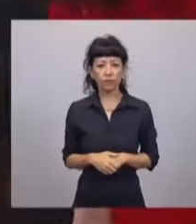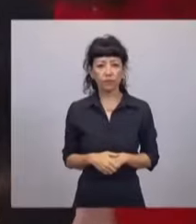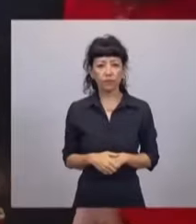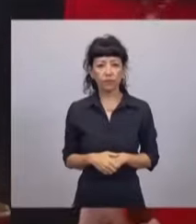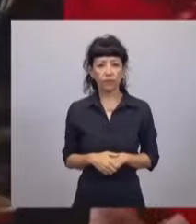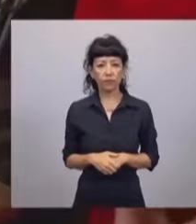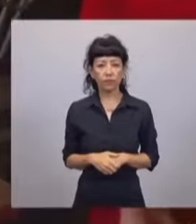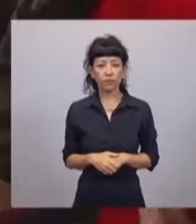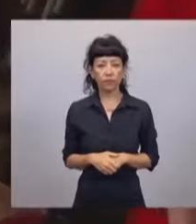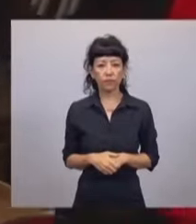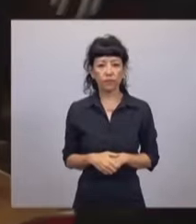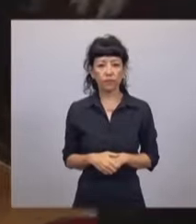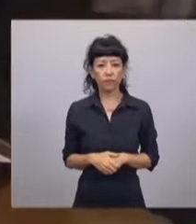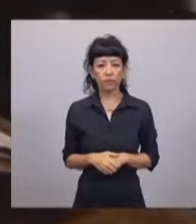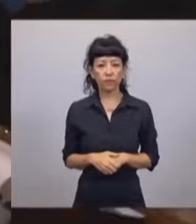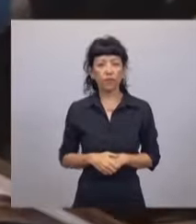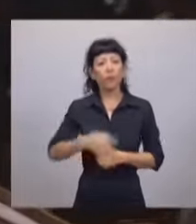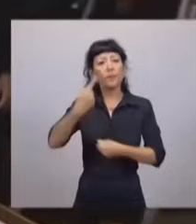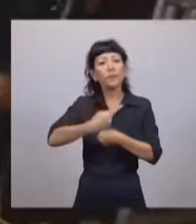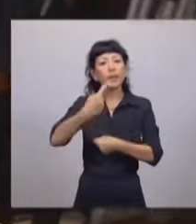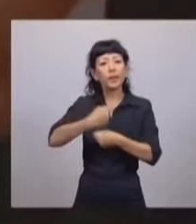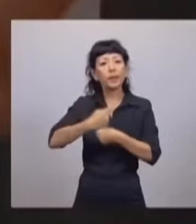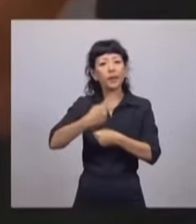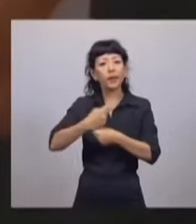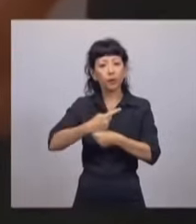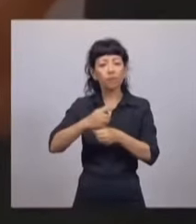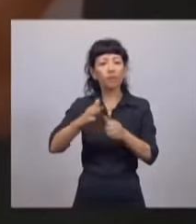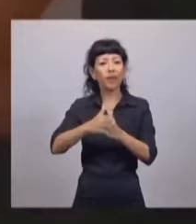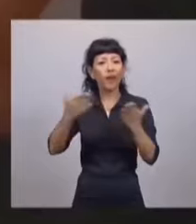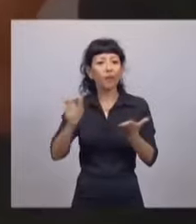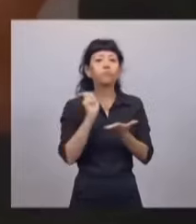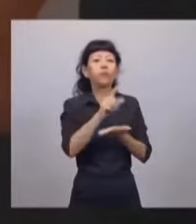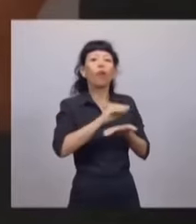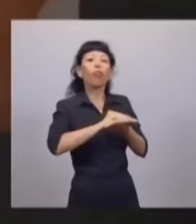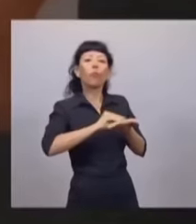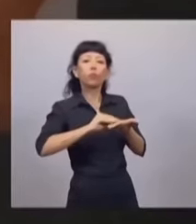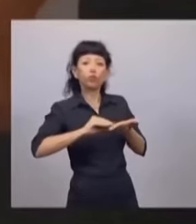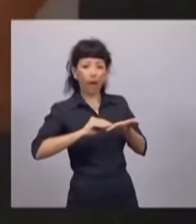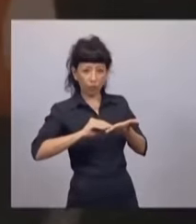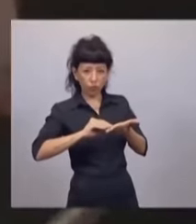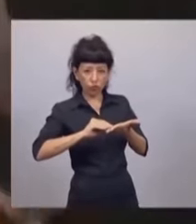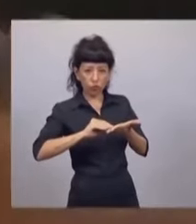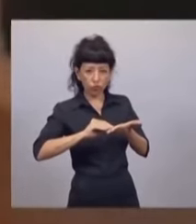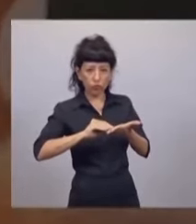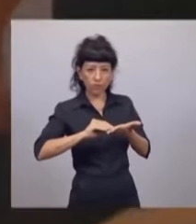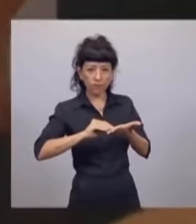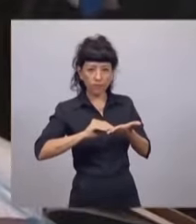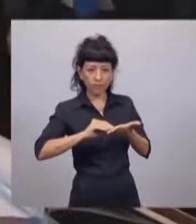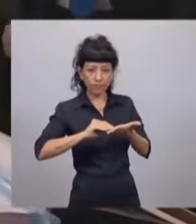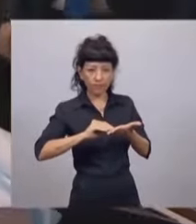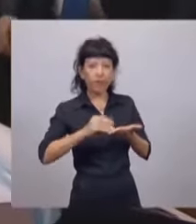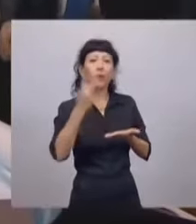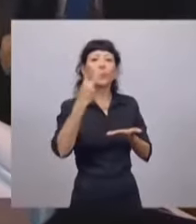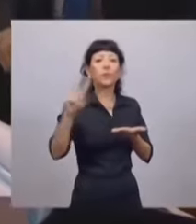De todas formas, ya aclaró que son medidas que llevarían tiempo para poder ser aplicadas, incluso con la aprobación del Congreso. En cuanto al interés